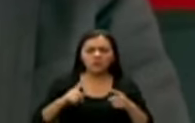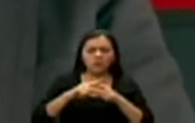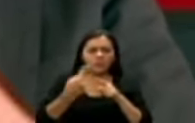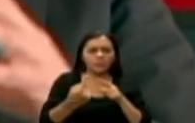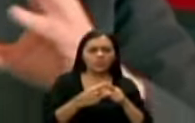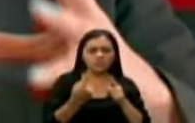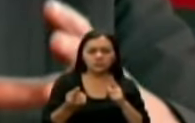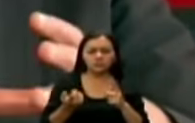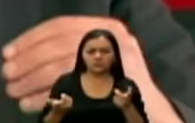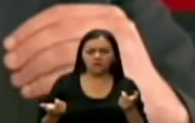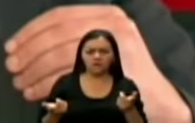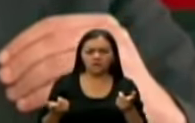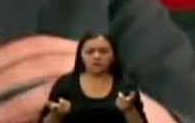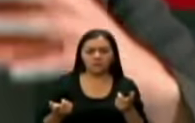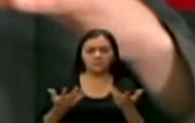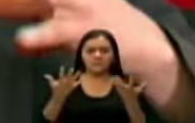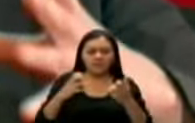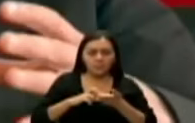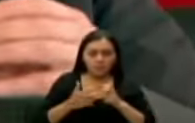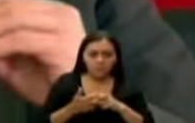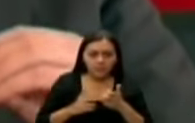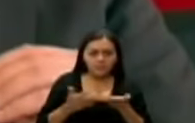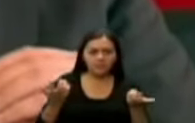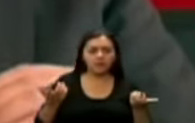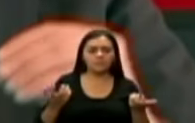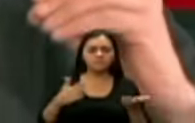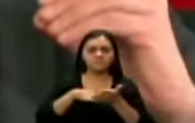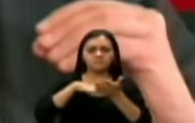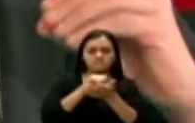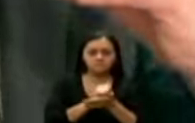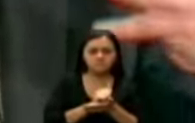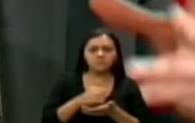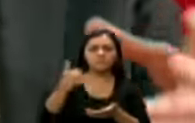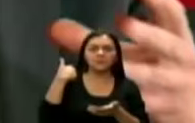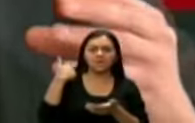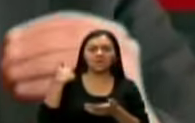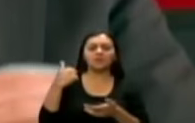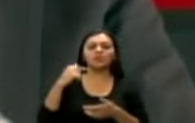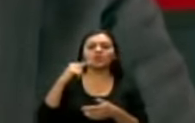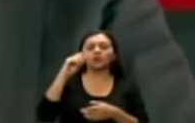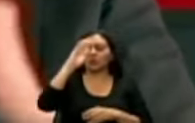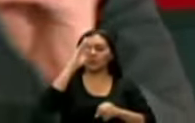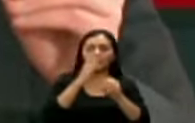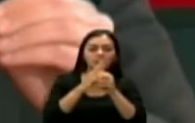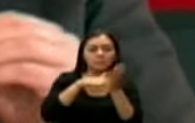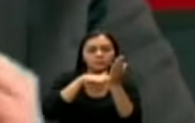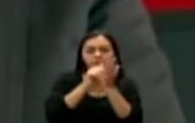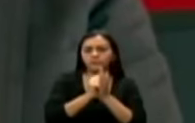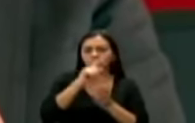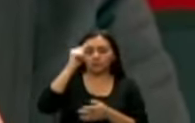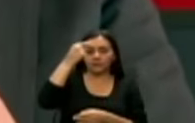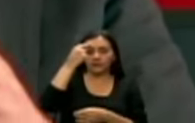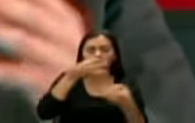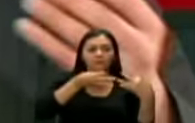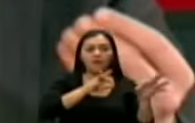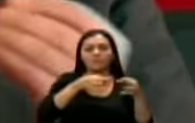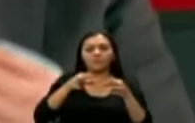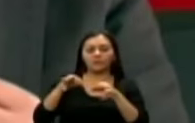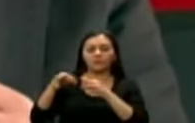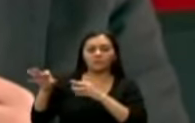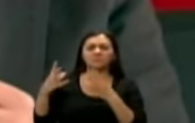opositores, golpistas, destituyentes, que buscan derrocar a un gobierno, que tienen múltiples formas,